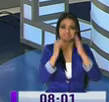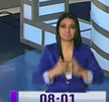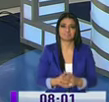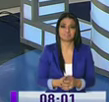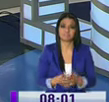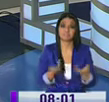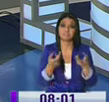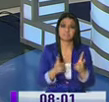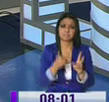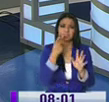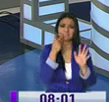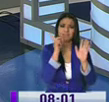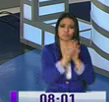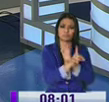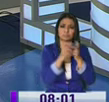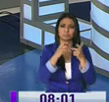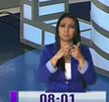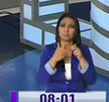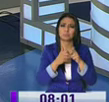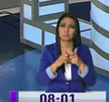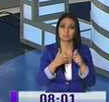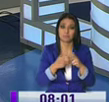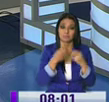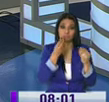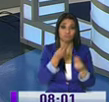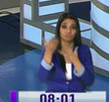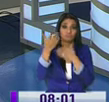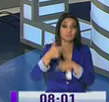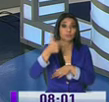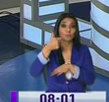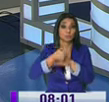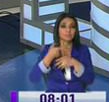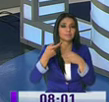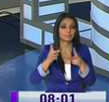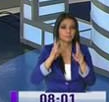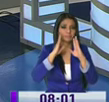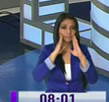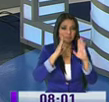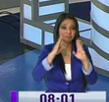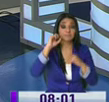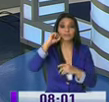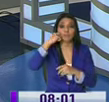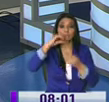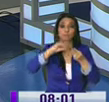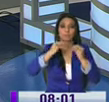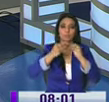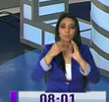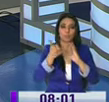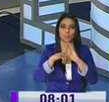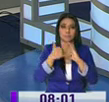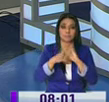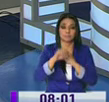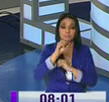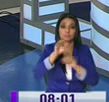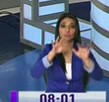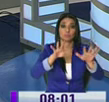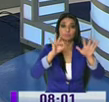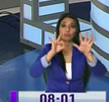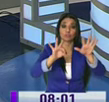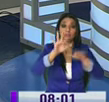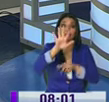a todas las denuncias y problemas para dar a conocer a las autoridades que también están pendientes recuerden el número de whatsapp el 0 9 85 18